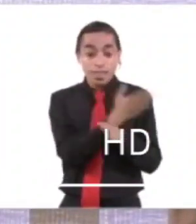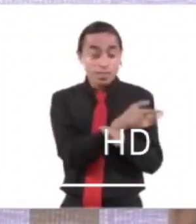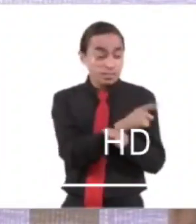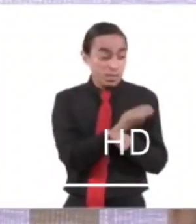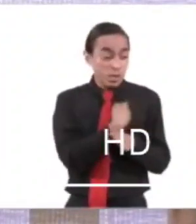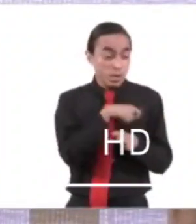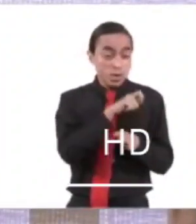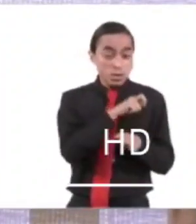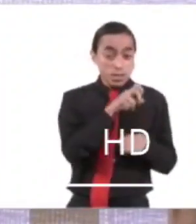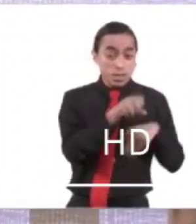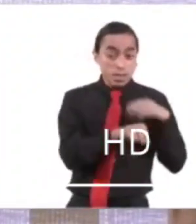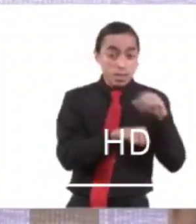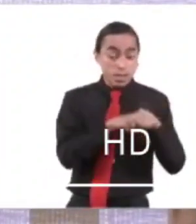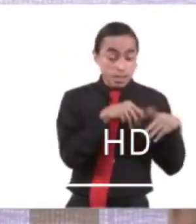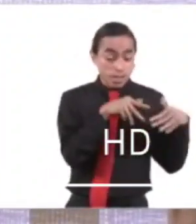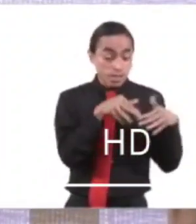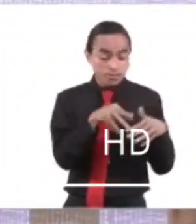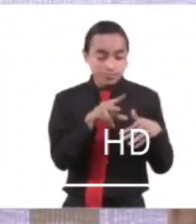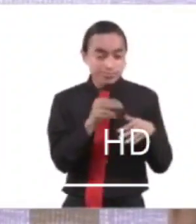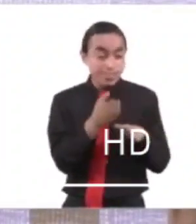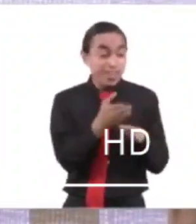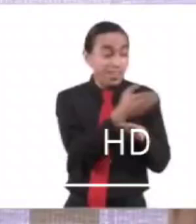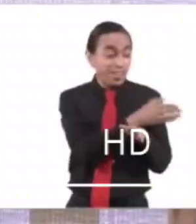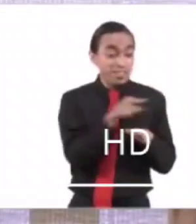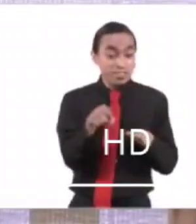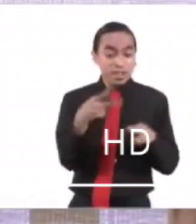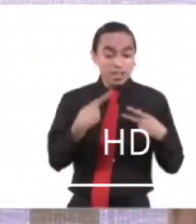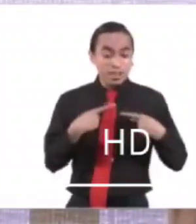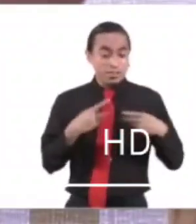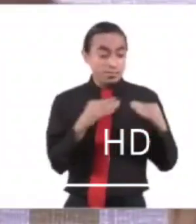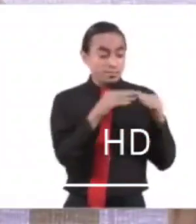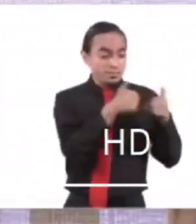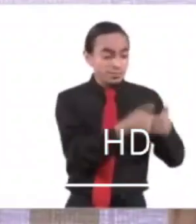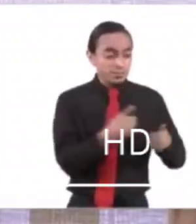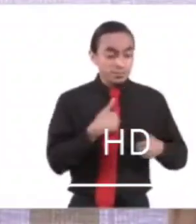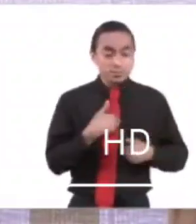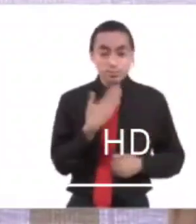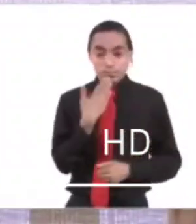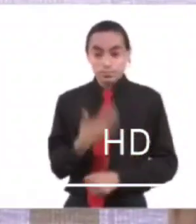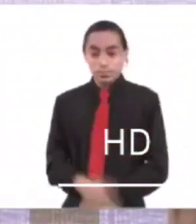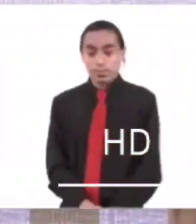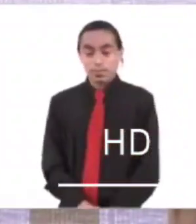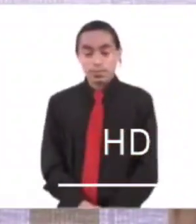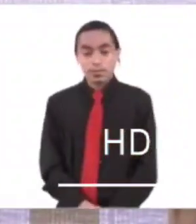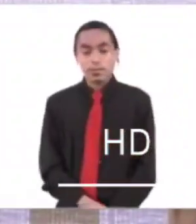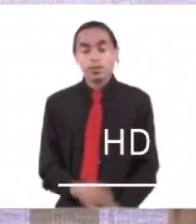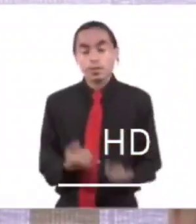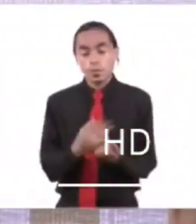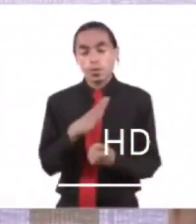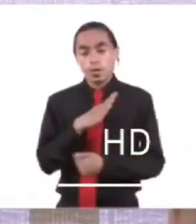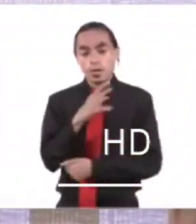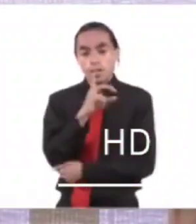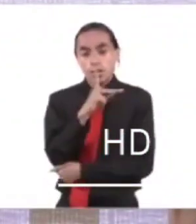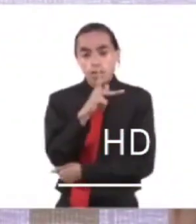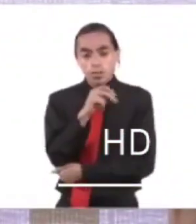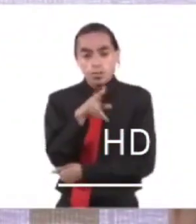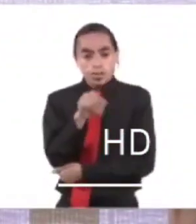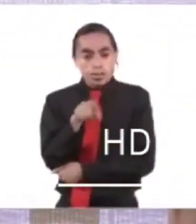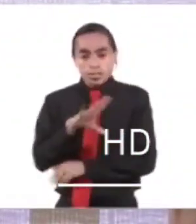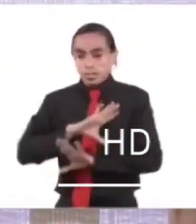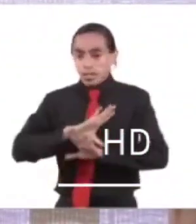españoles, en medio del lago. Portales creció ya con todo el proceso de